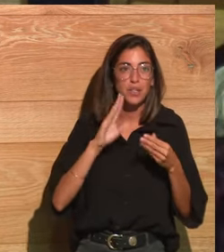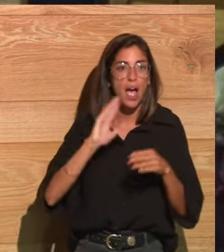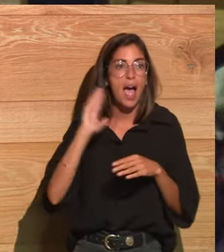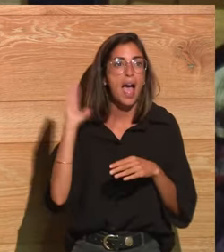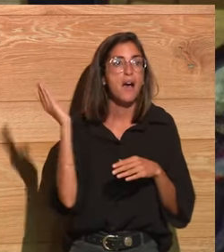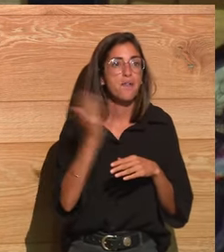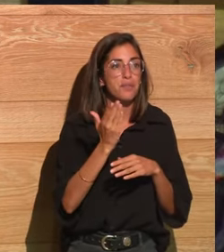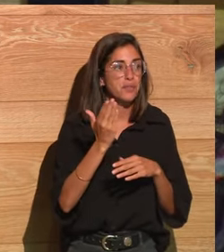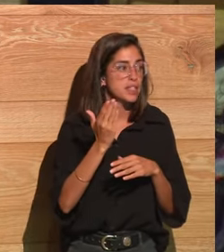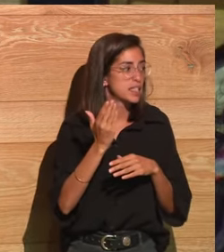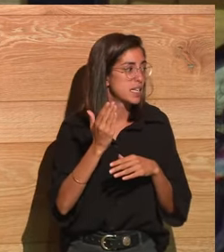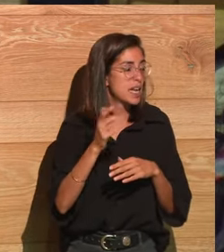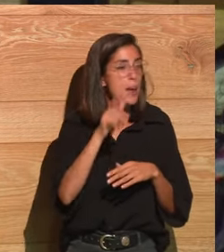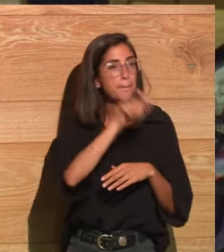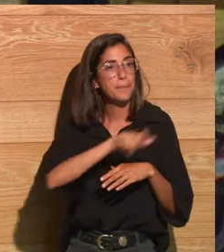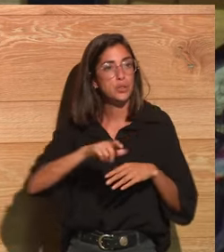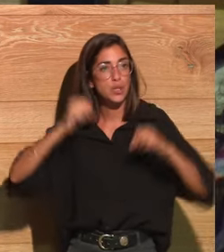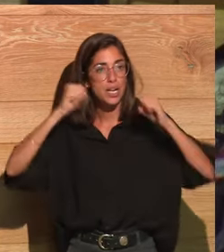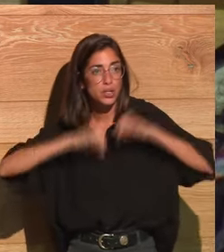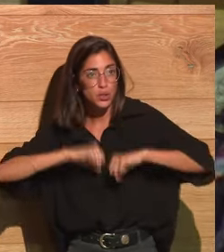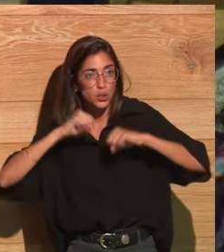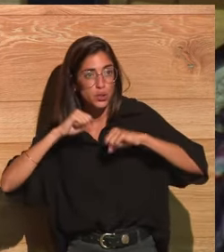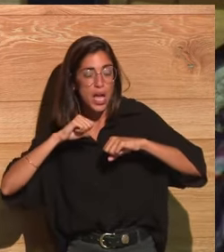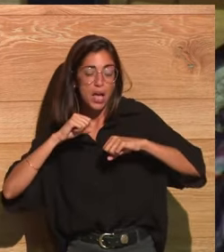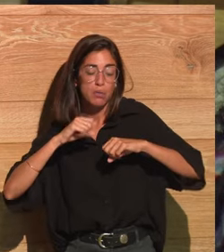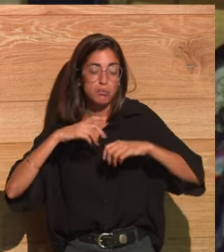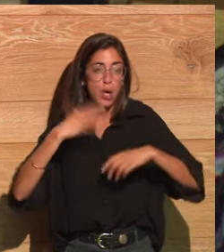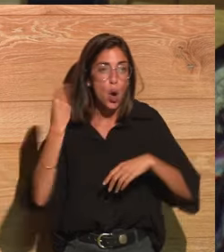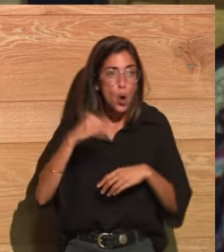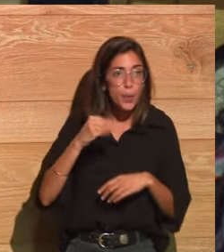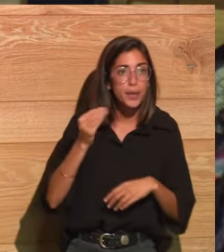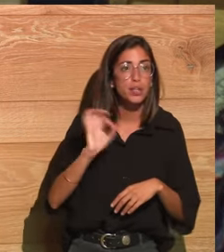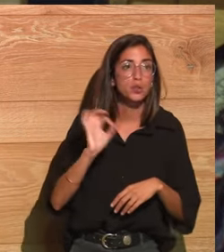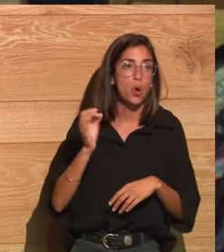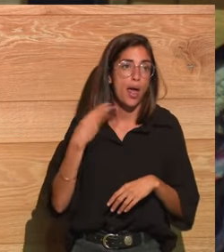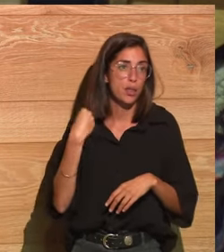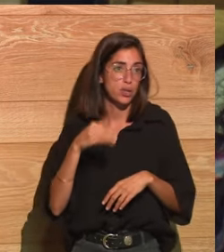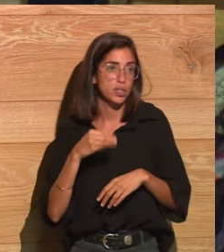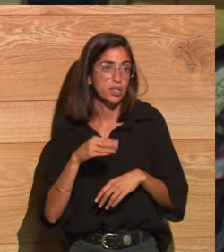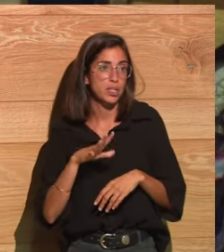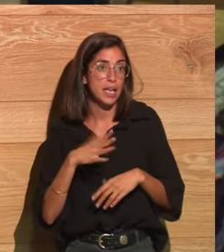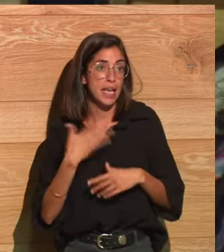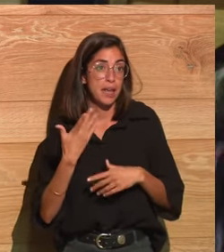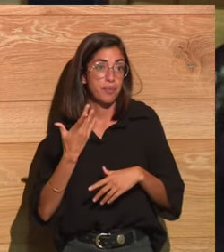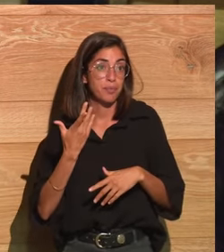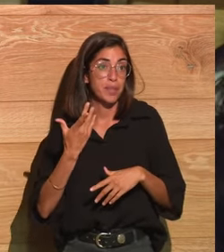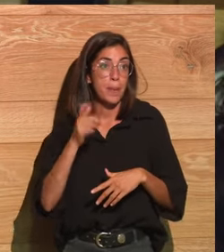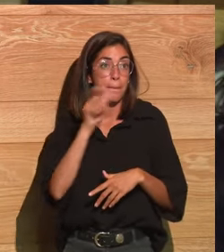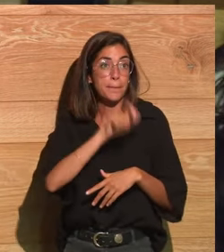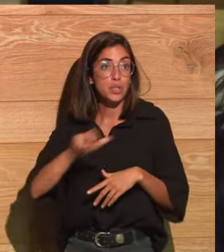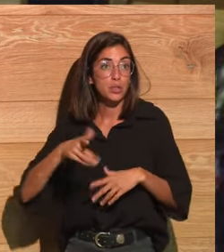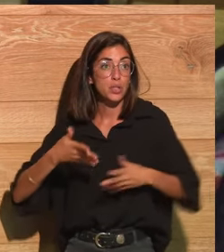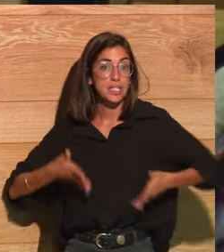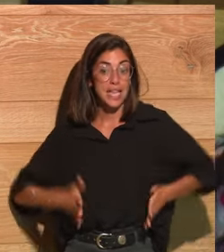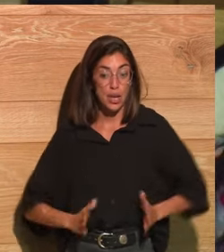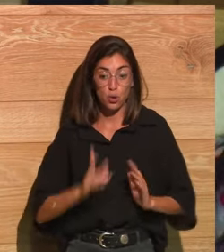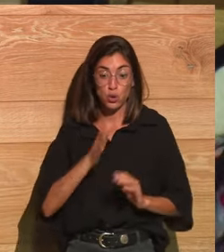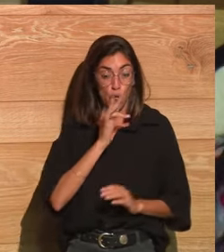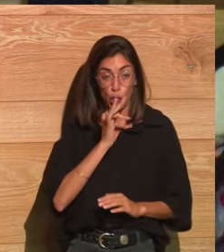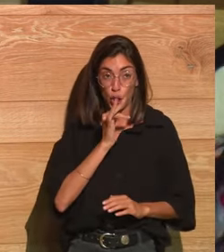afectan a gente joven, a nuestros adolescentes, gente que todavía no ha tenido hijos y que está